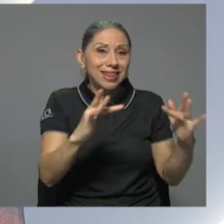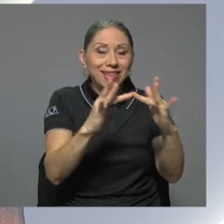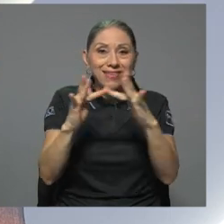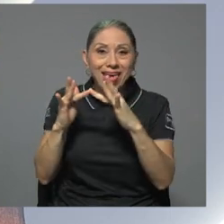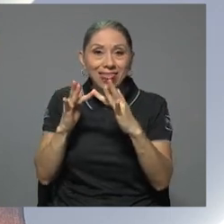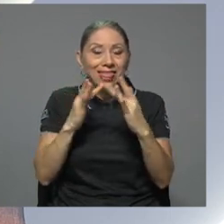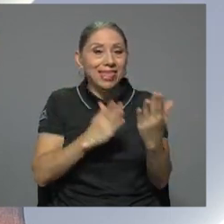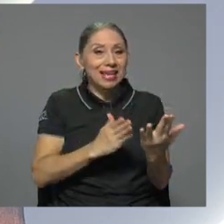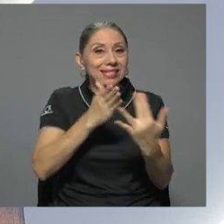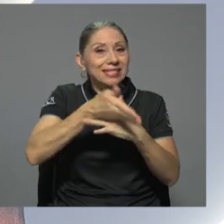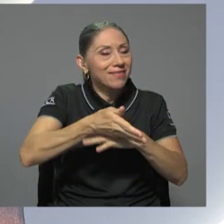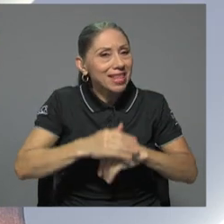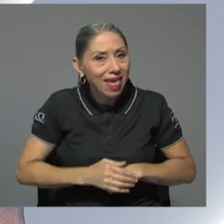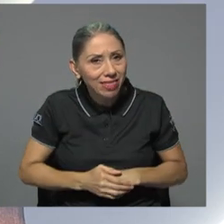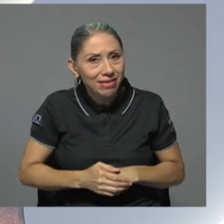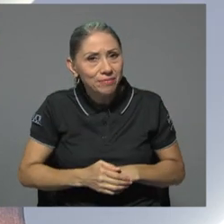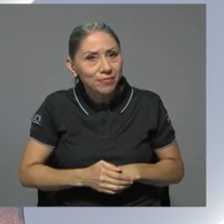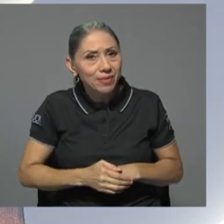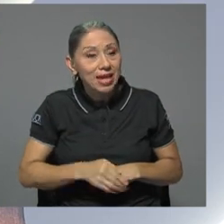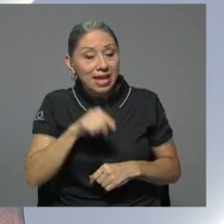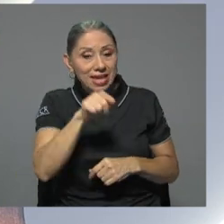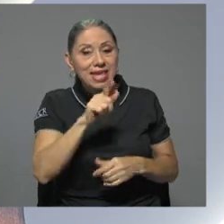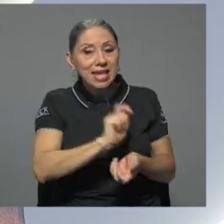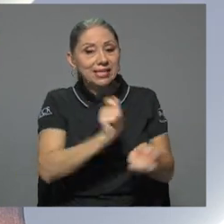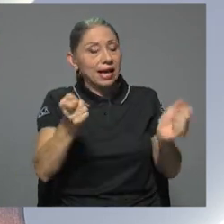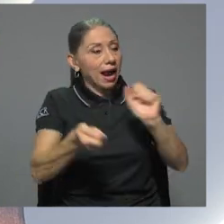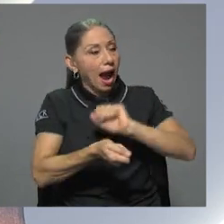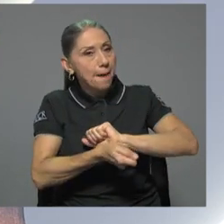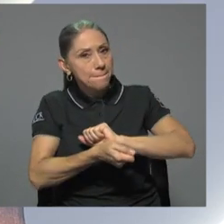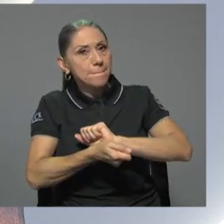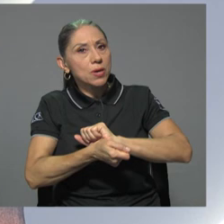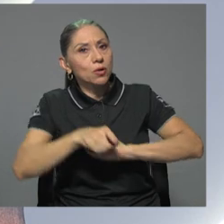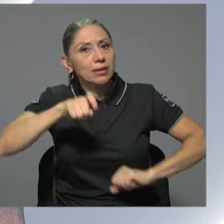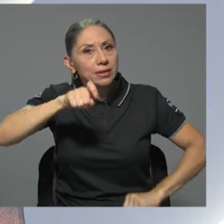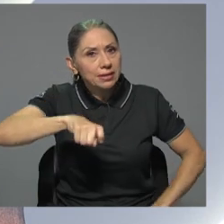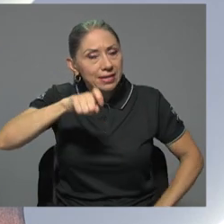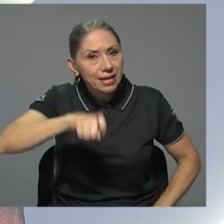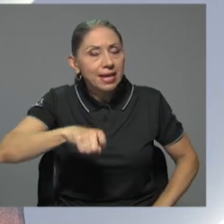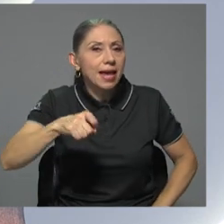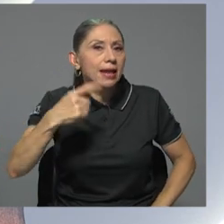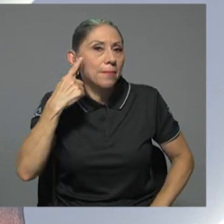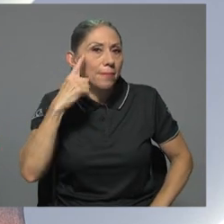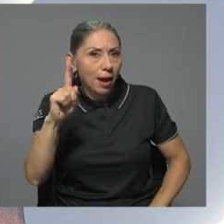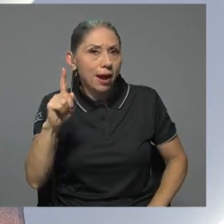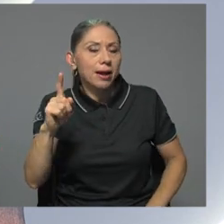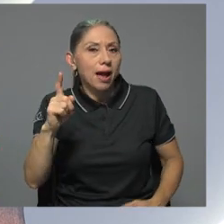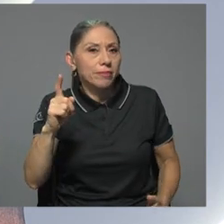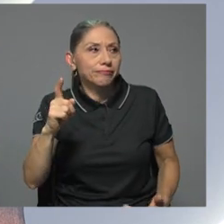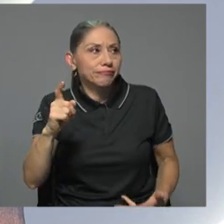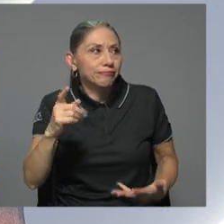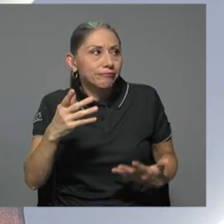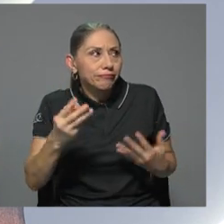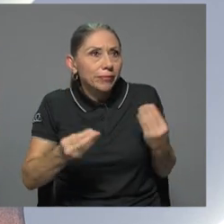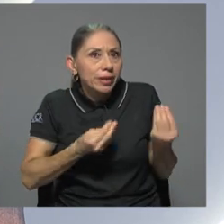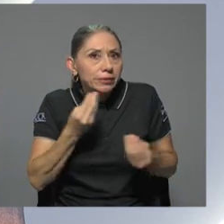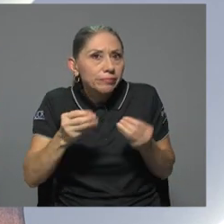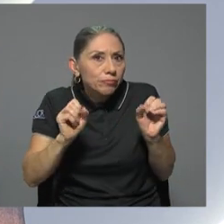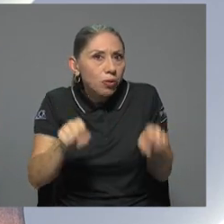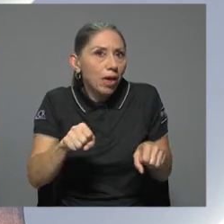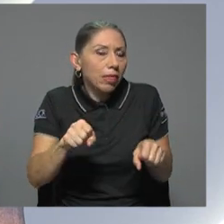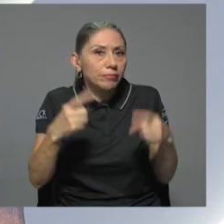y en cuanto a ese cambio que es el que aflora pero que se requiere para generar esas dinámicas diferentes